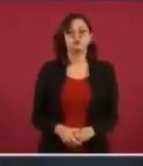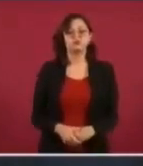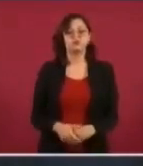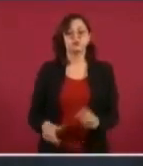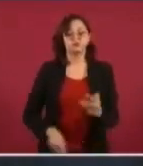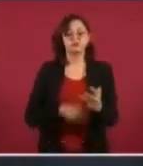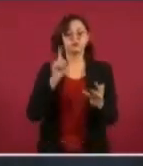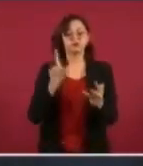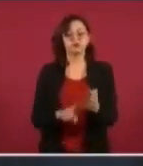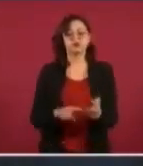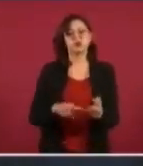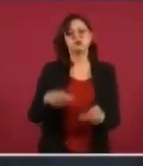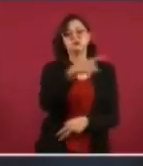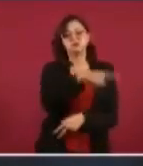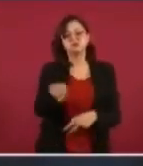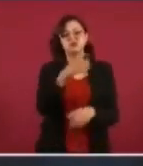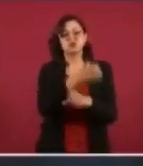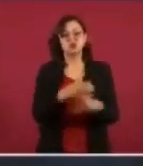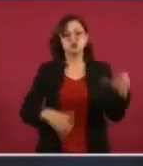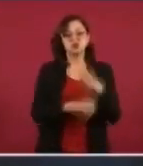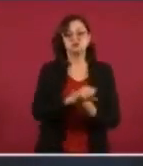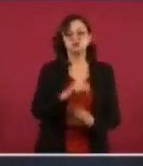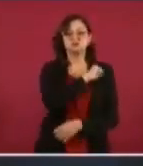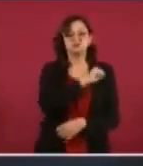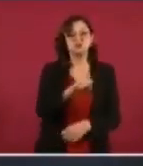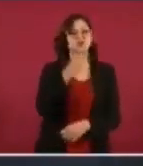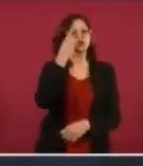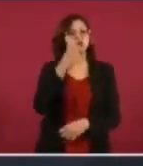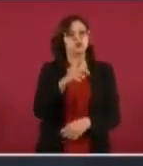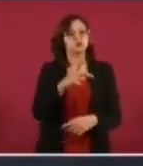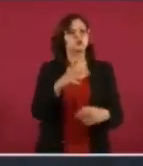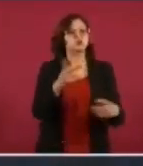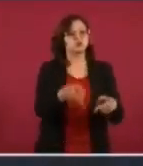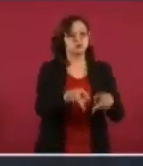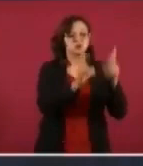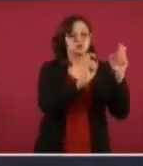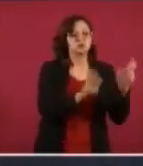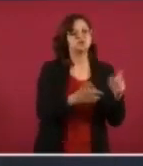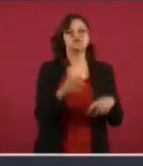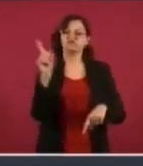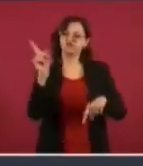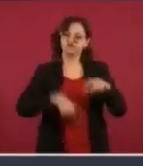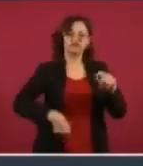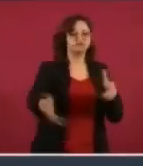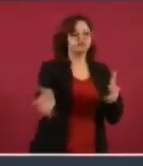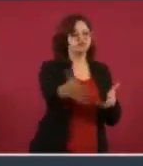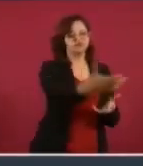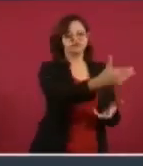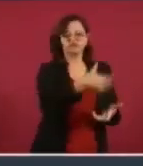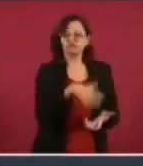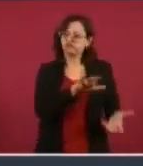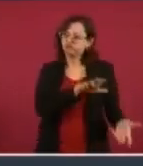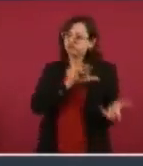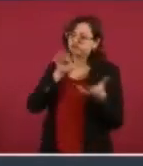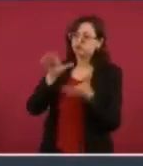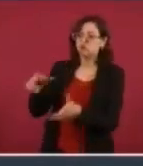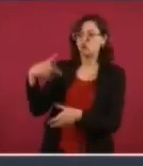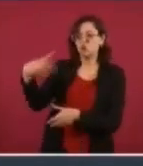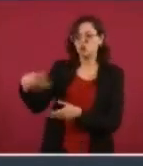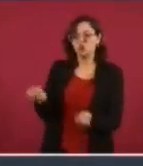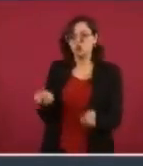la de extinción de dominio para recuperar y devolver al pueblo lo